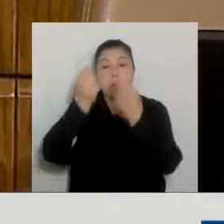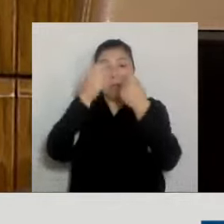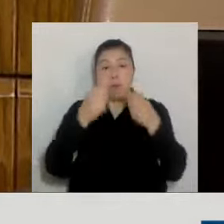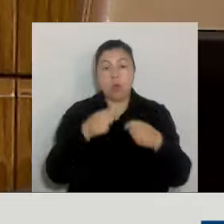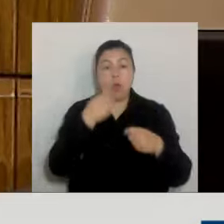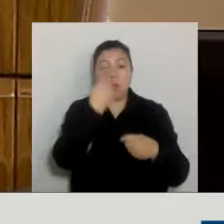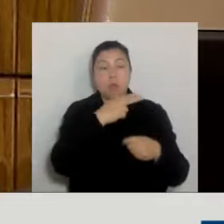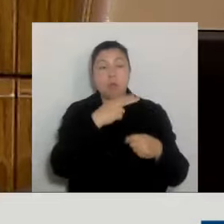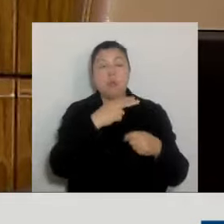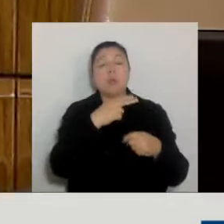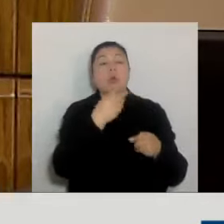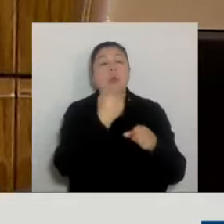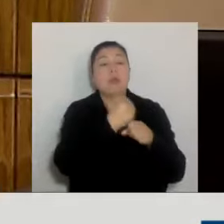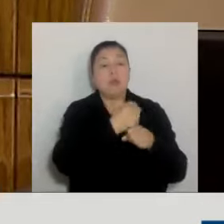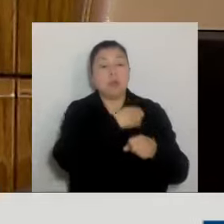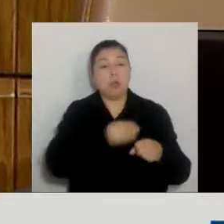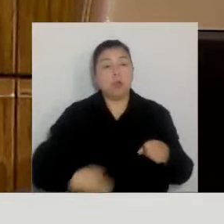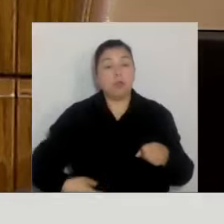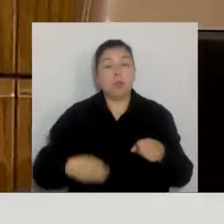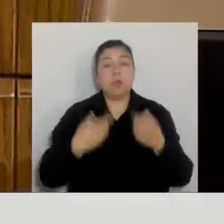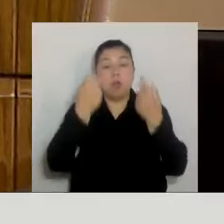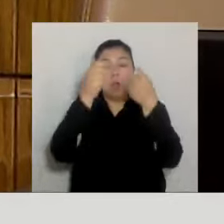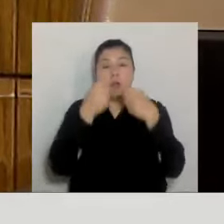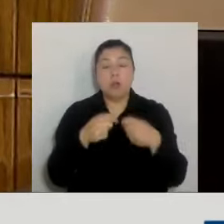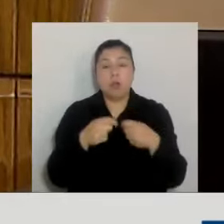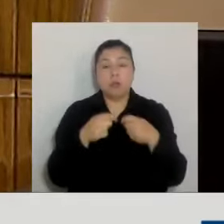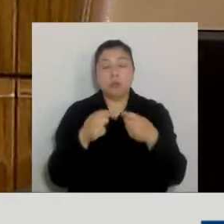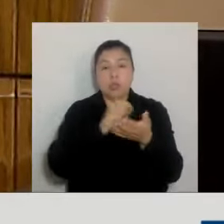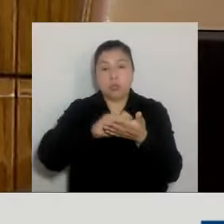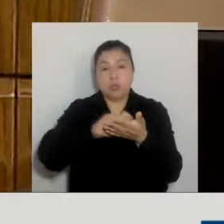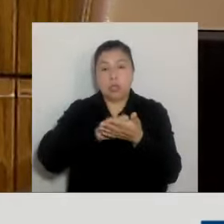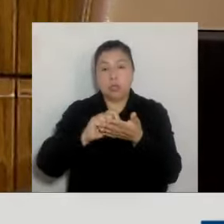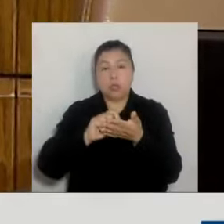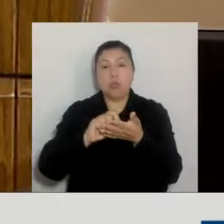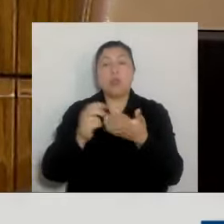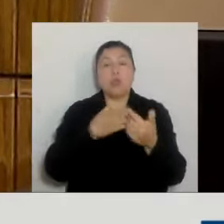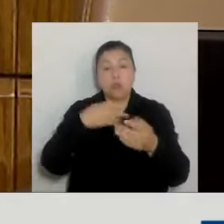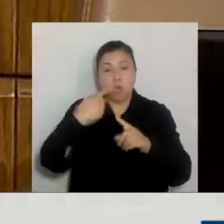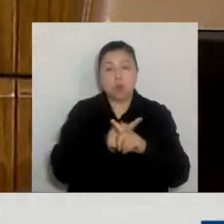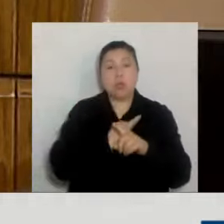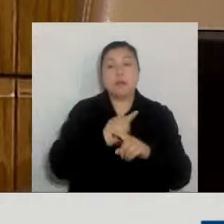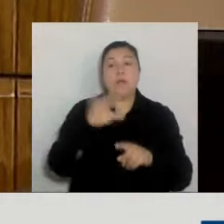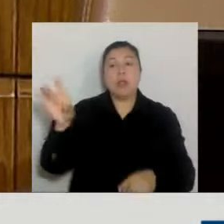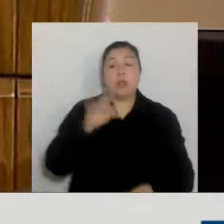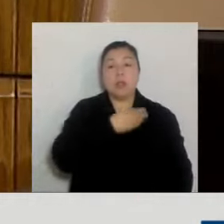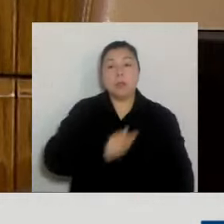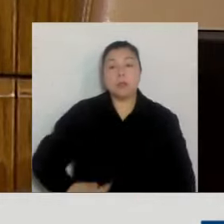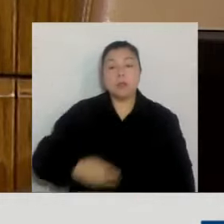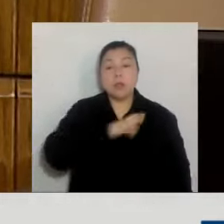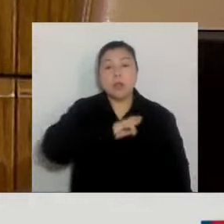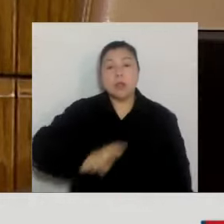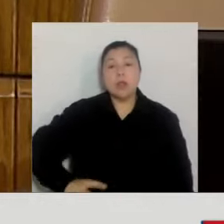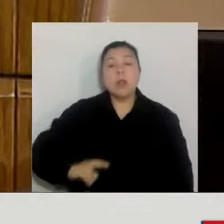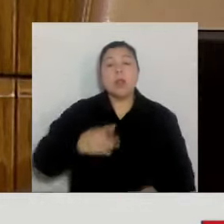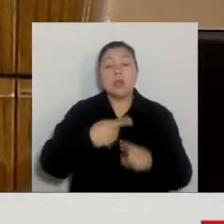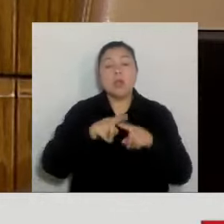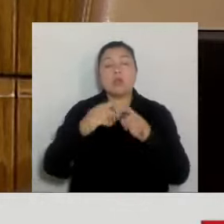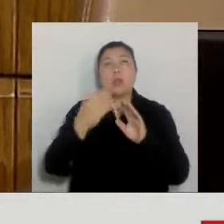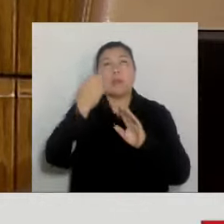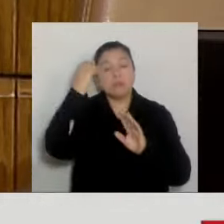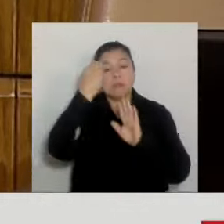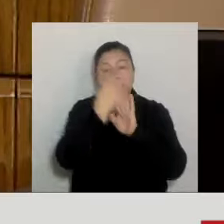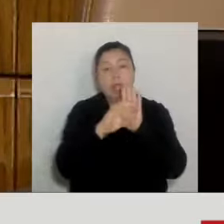mecanismo de selección de la secretaría ejecutiva en donde nuevamente la ele el presidente y el régimen de contratación dentro de la agencia del gobierno propone que sea un estatuto